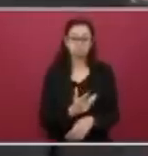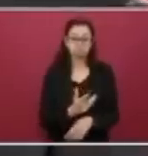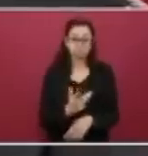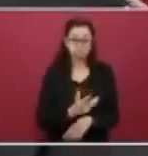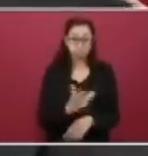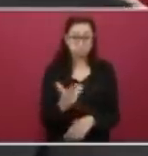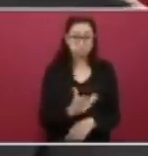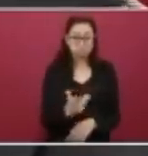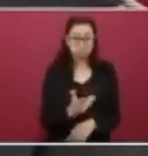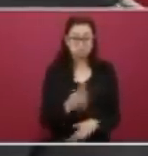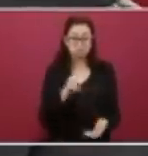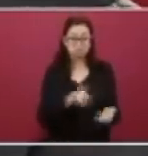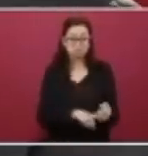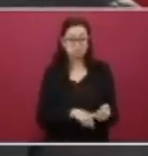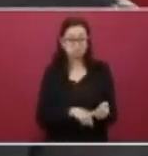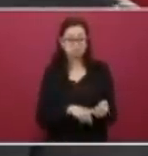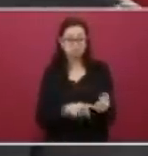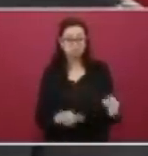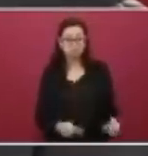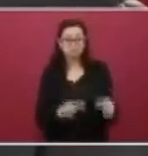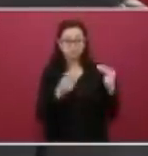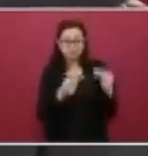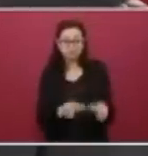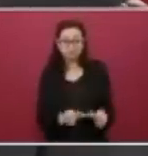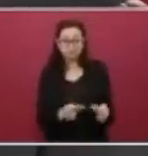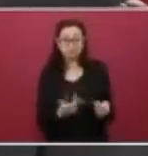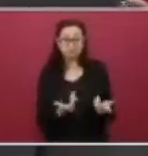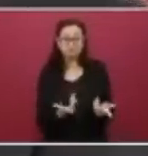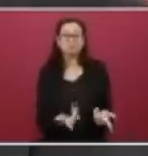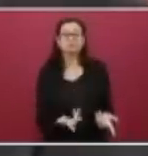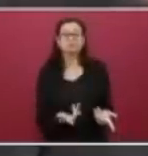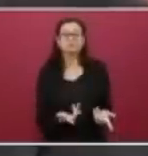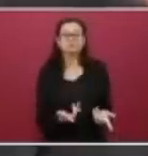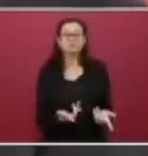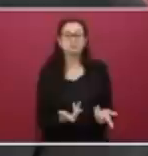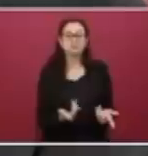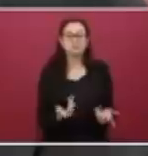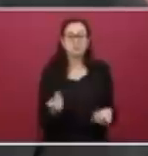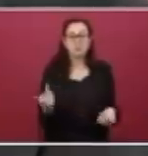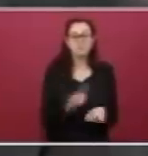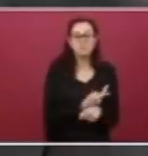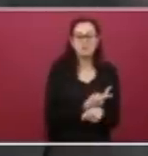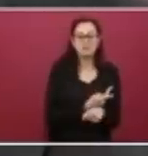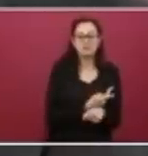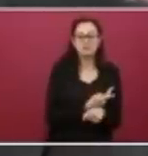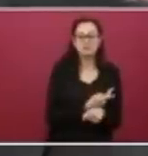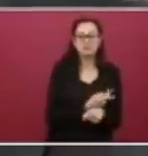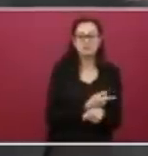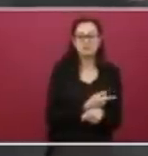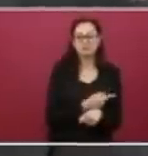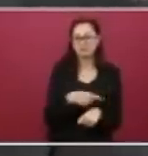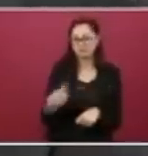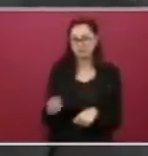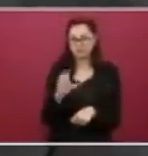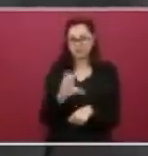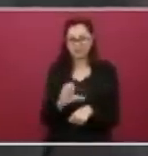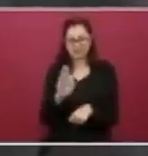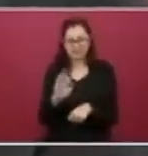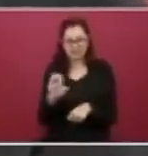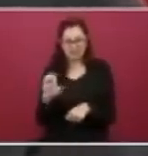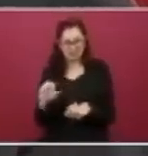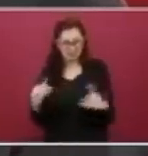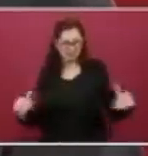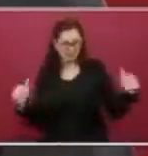mercado pues ha significado una imposibilidad realmente de competir en igualdad de